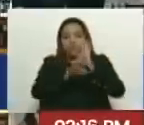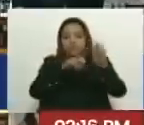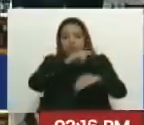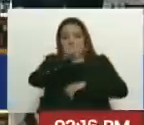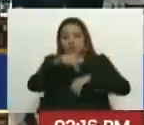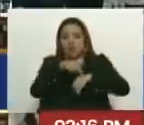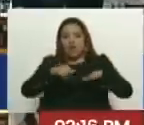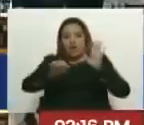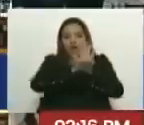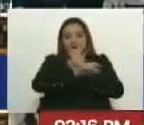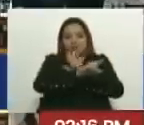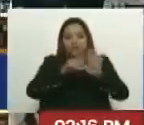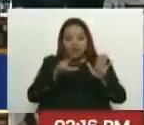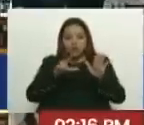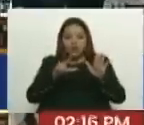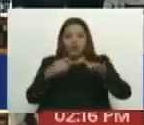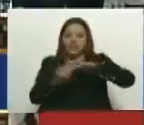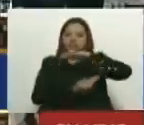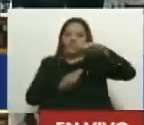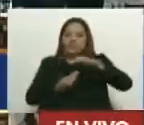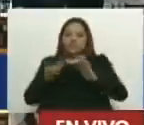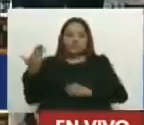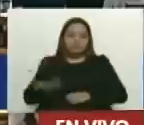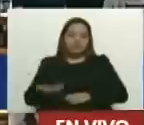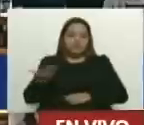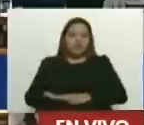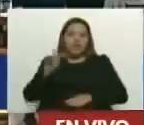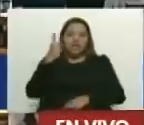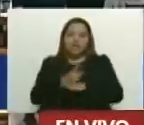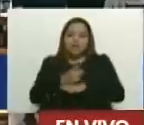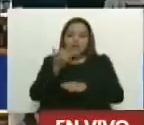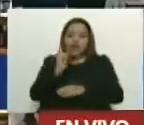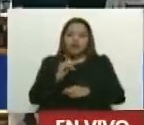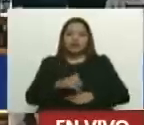de la Constitución, principios fundamentales que deben ser